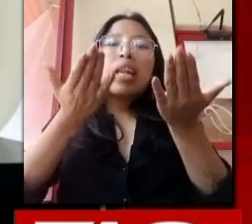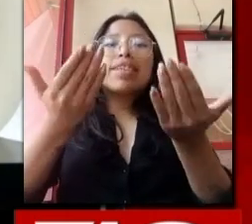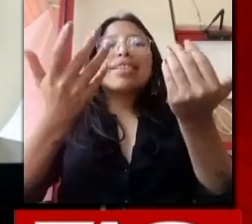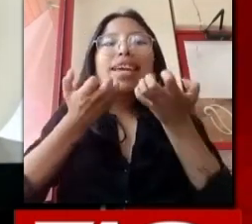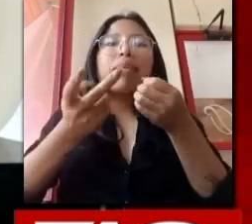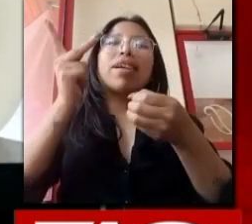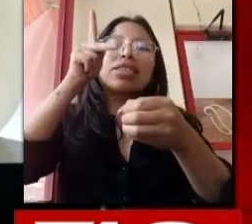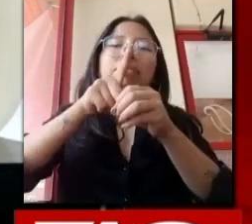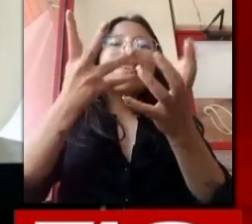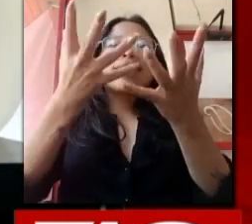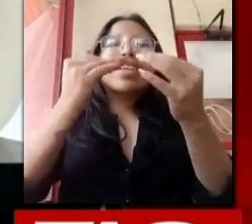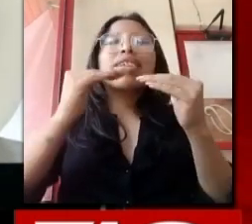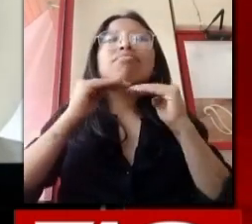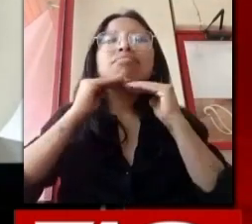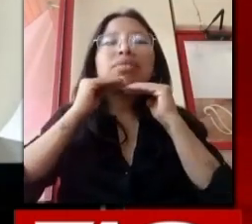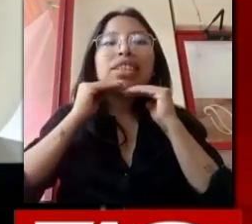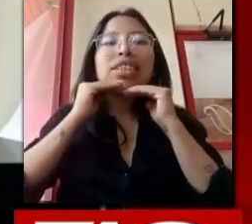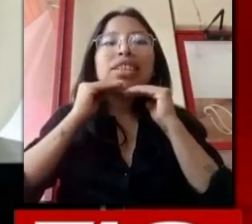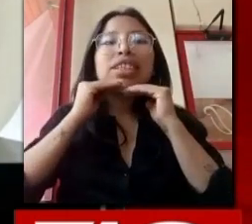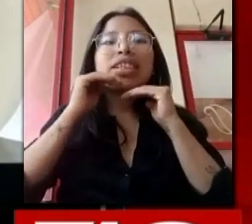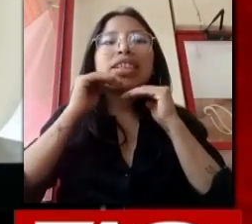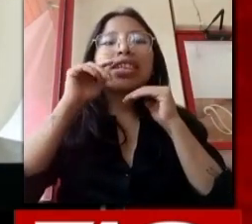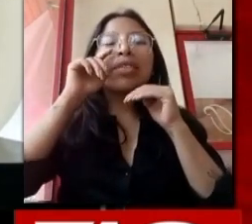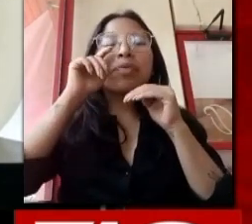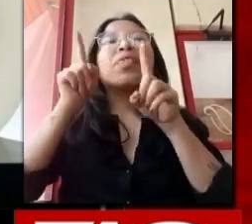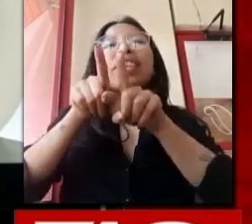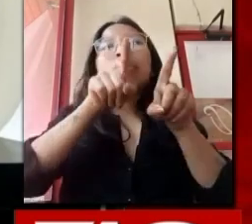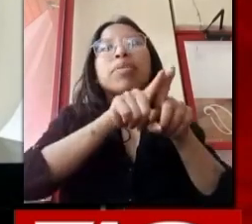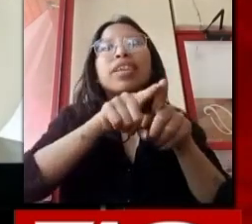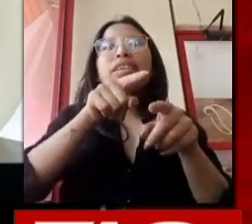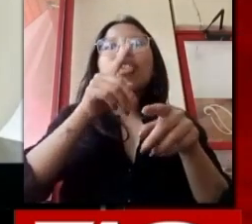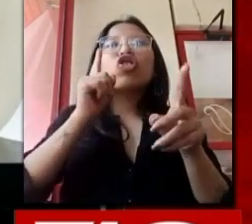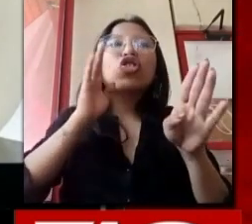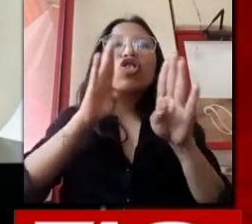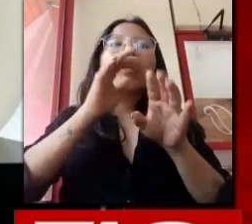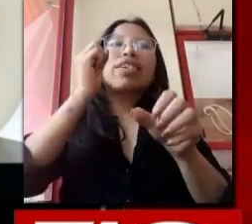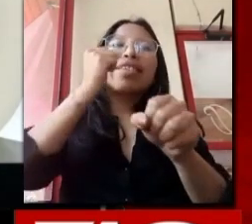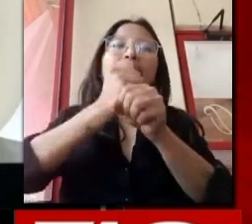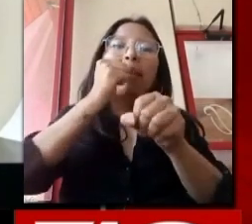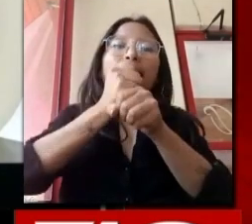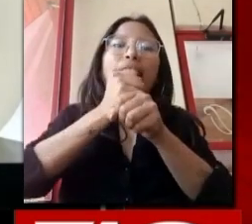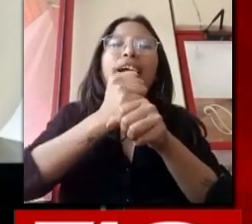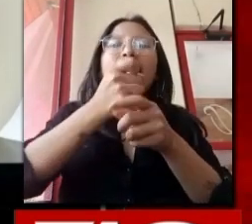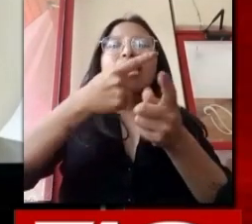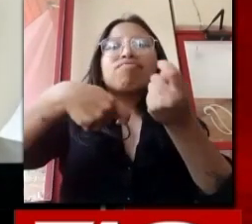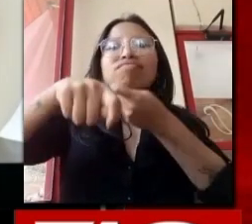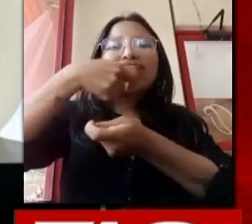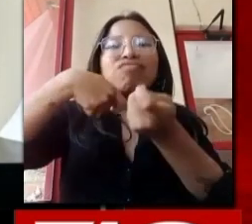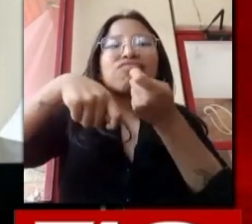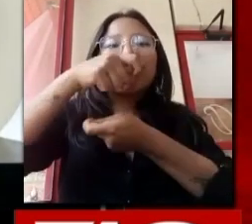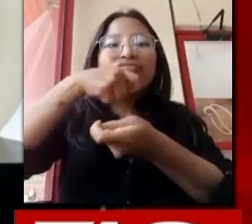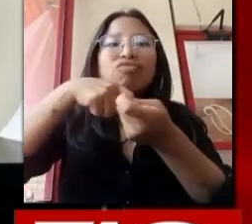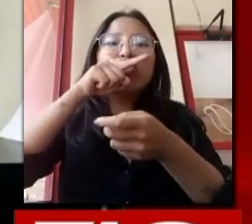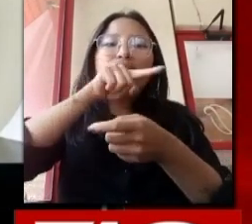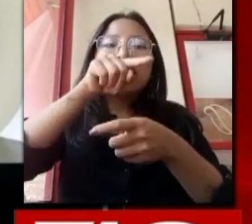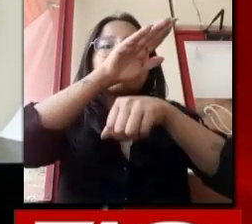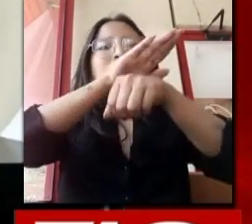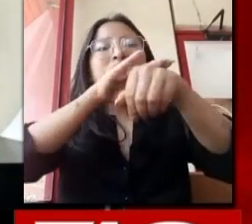es la producción, por ejemplo, de los productos artesanales, lo que es también la